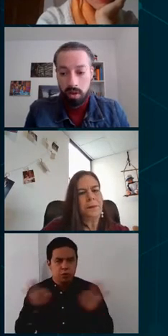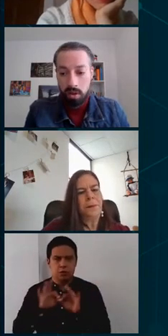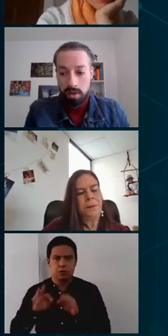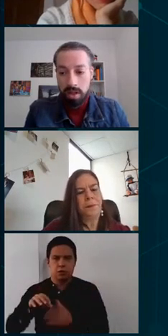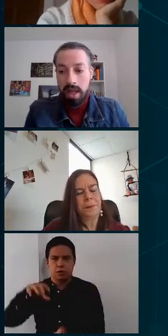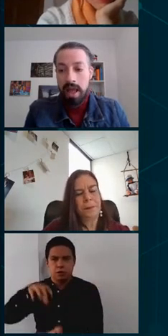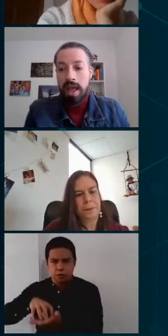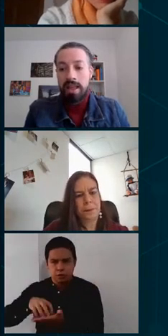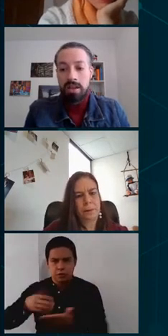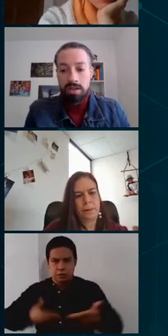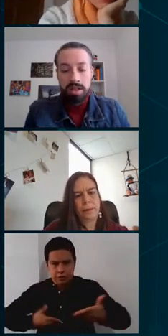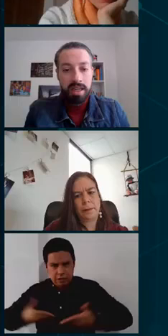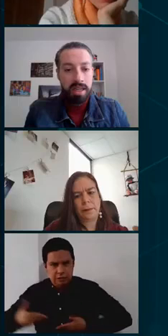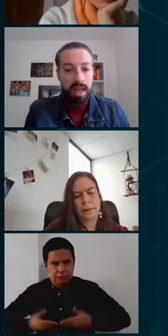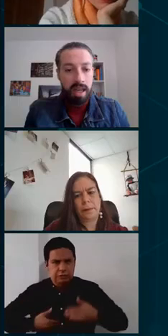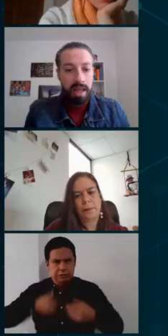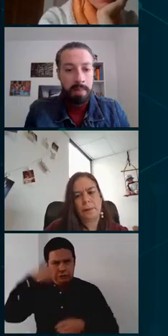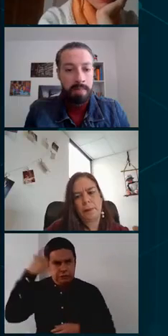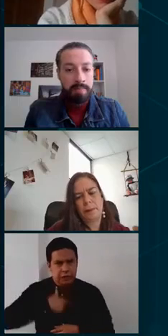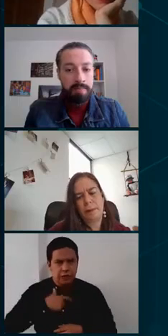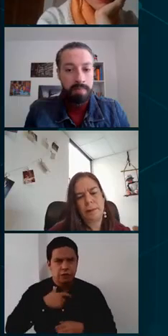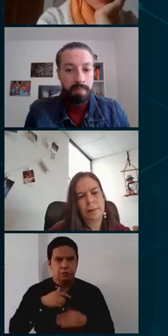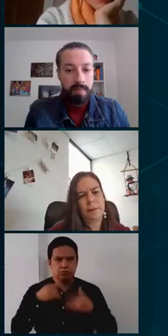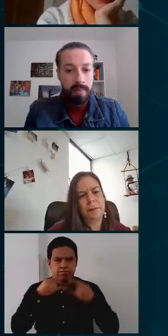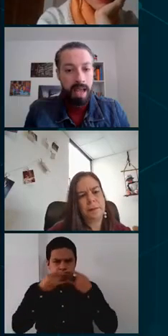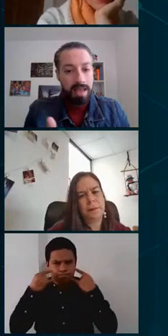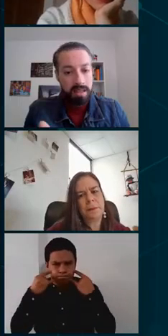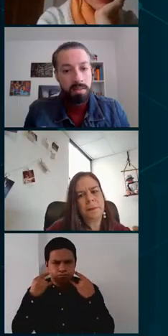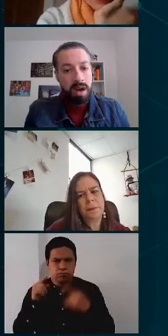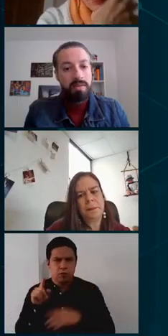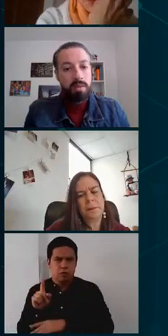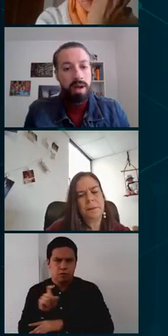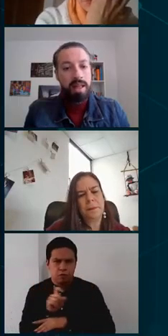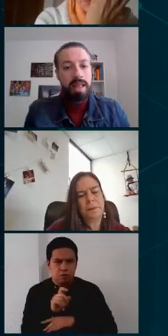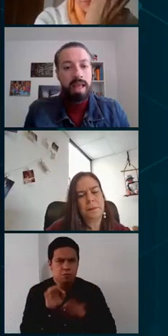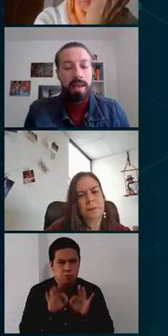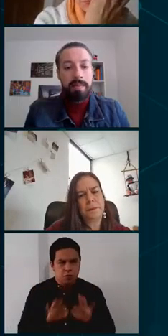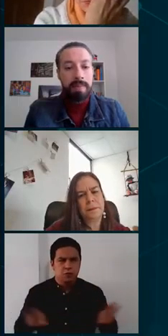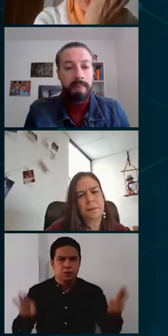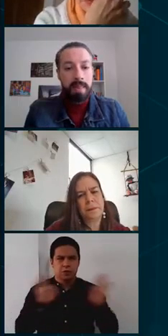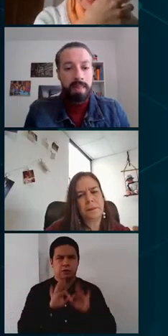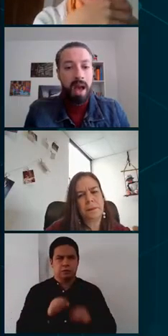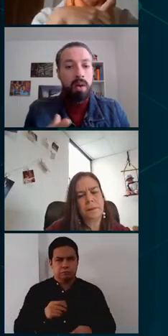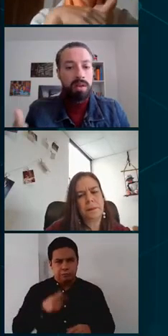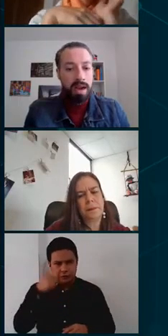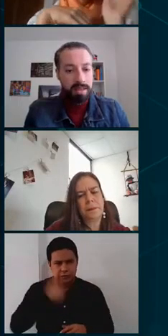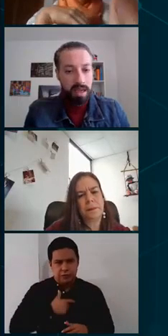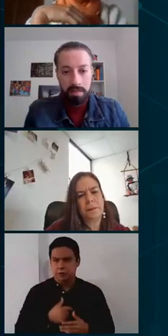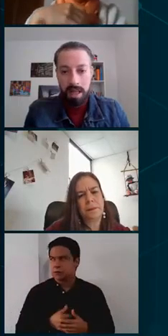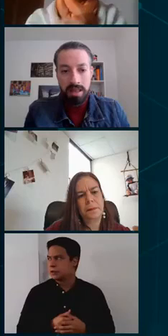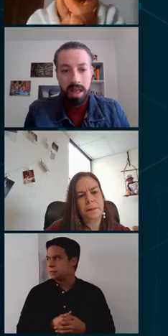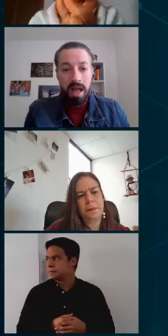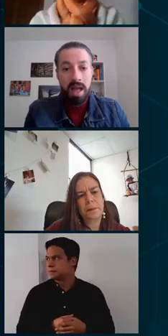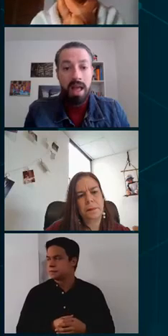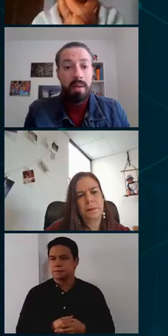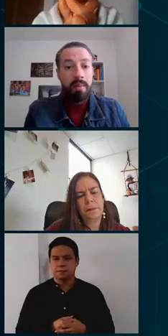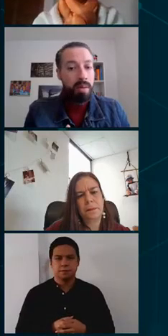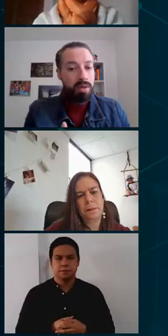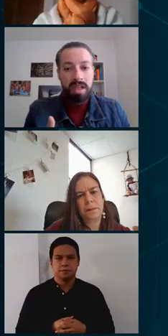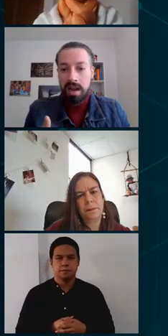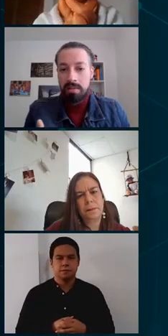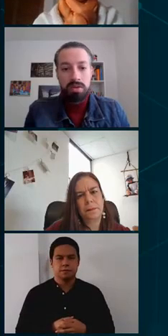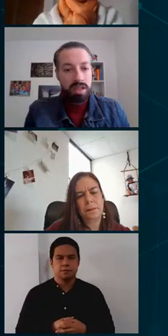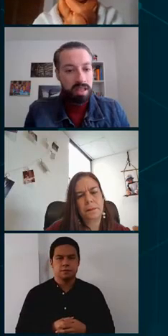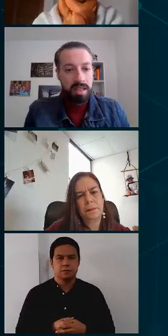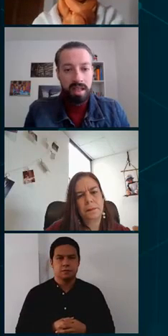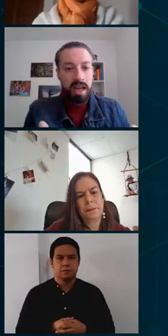esos protocolos. Entonces, esa es como la forma de abordar esta herramienta.